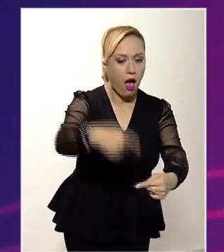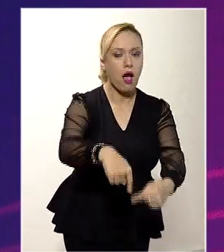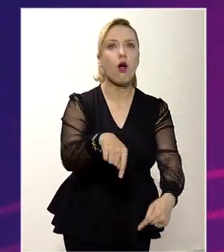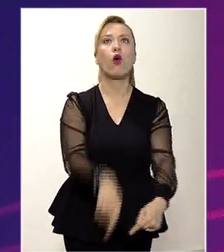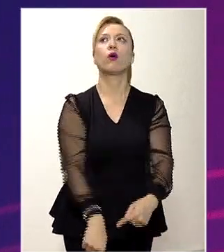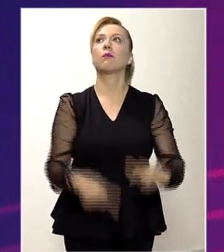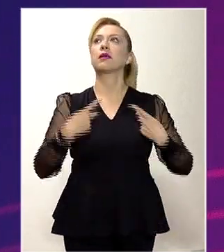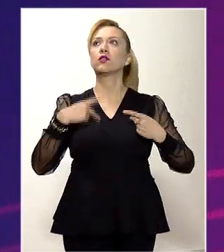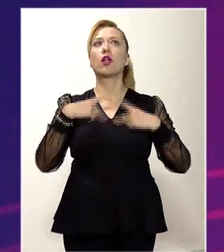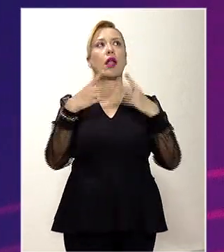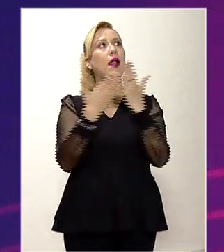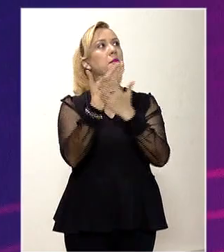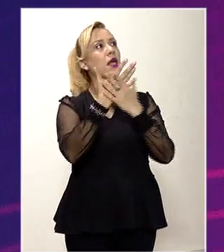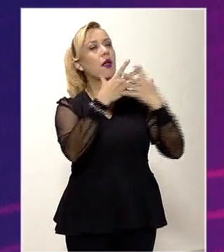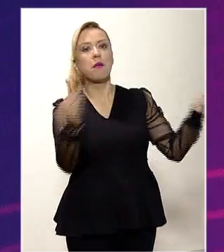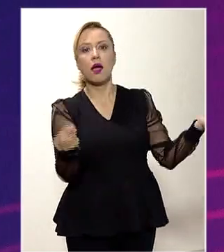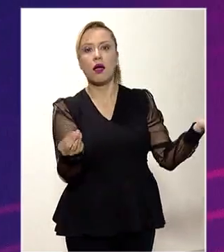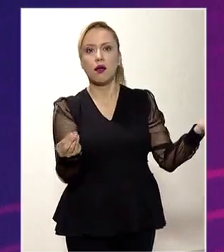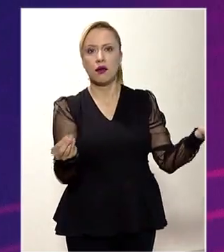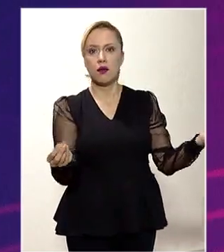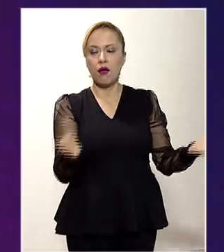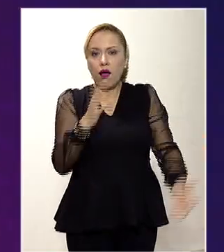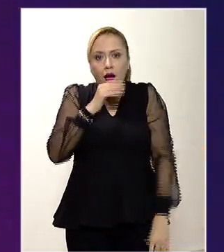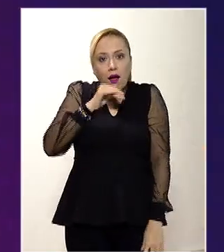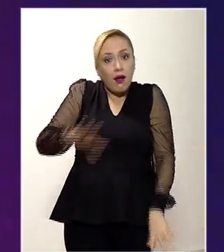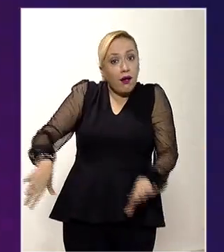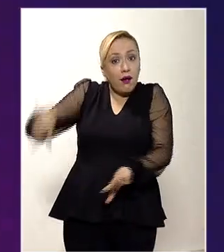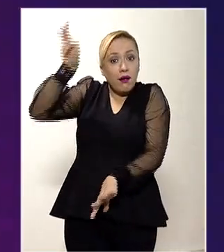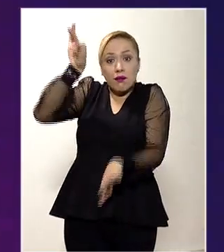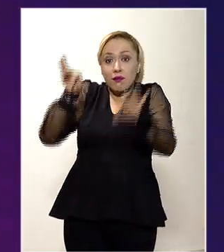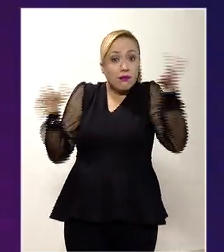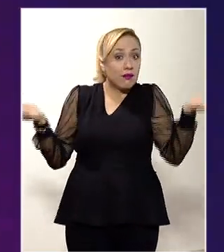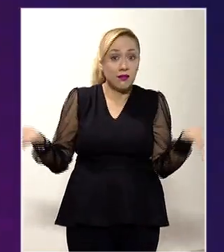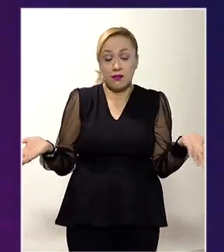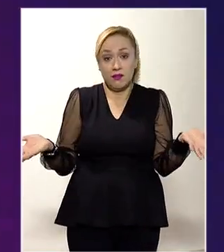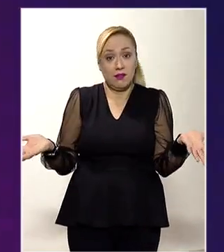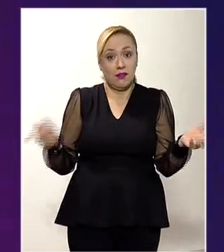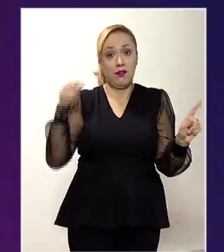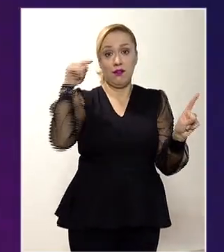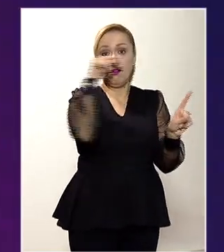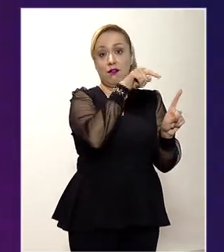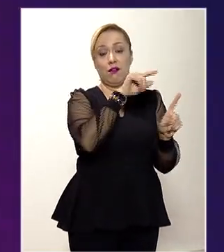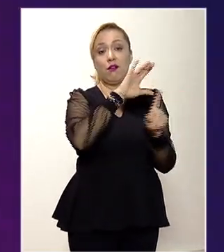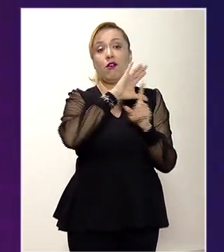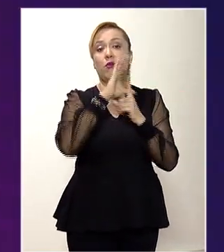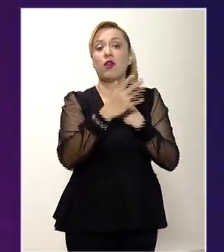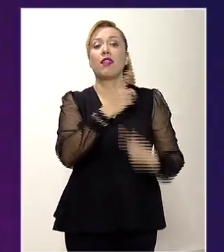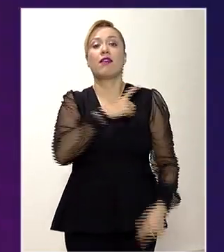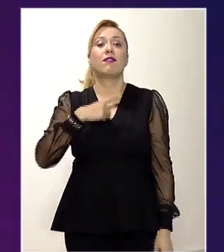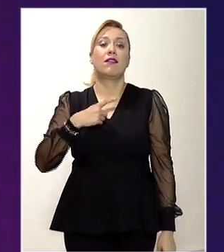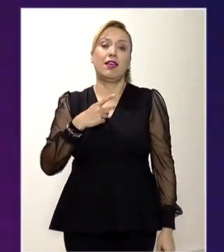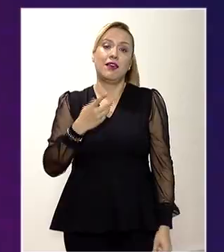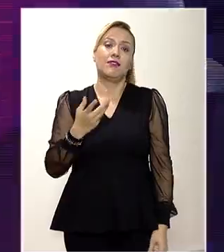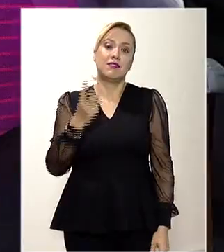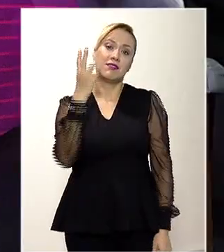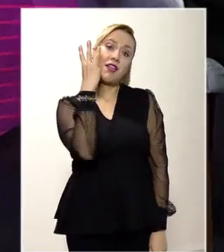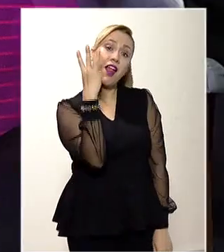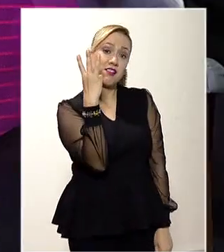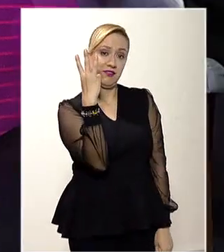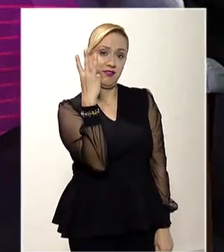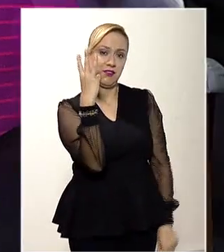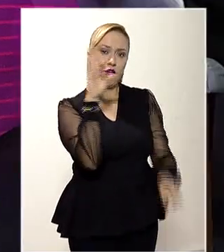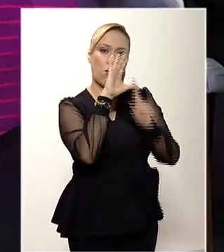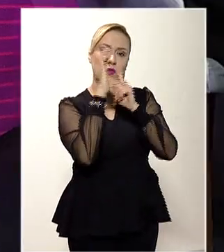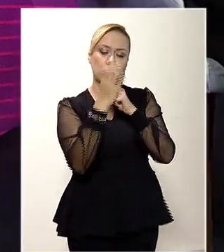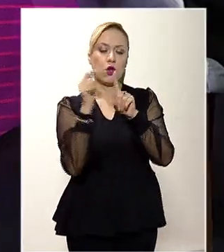el enfoque diferenciado, híjole, la comisión tendría que tener 3 comisiones. 3 comisiones a su vez para ver los